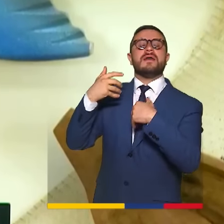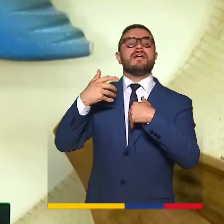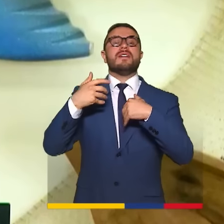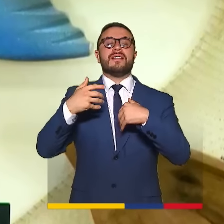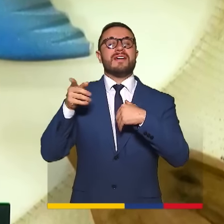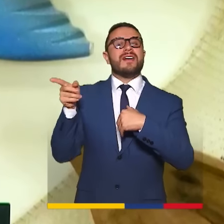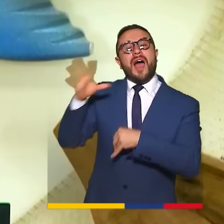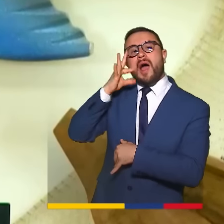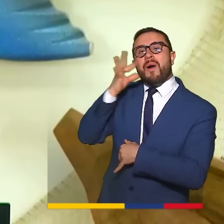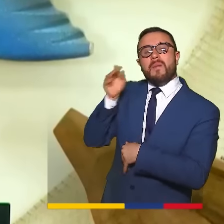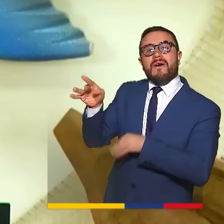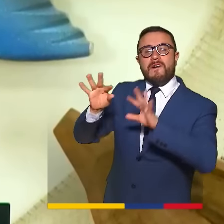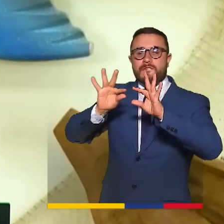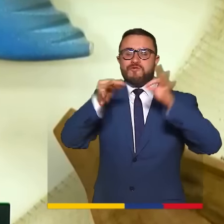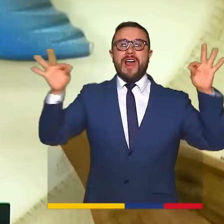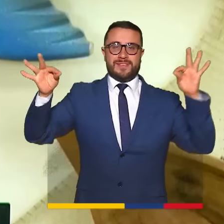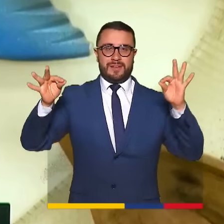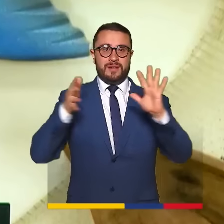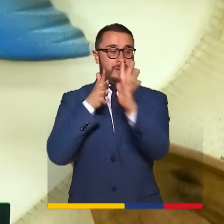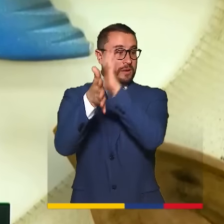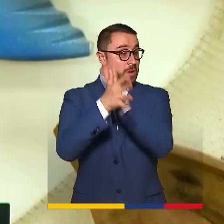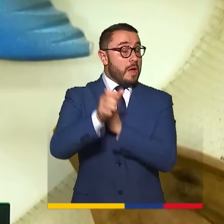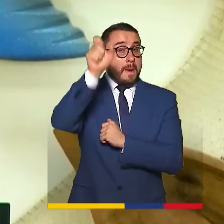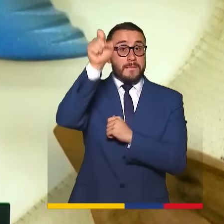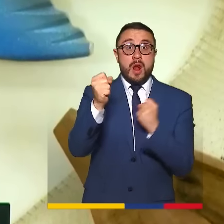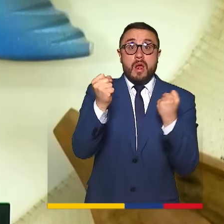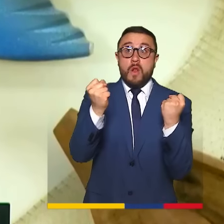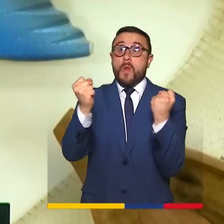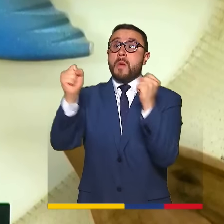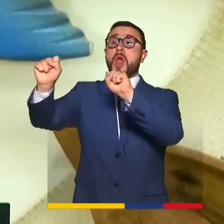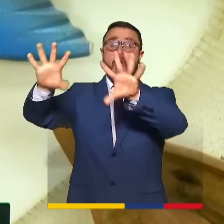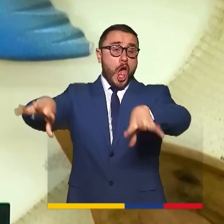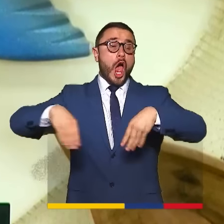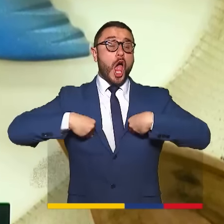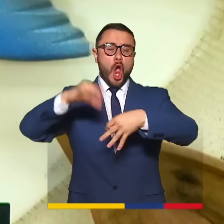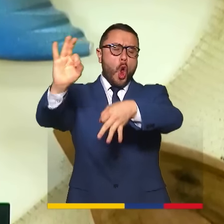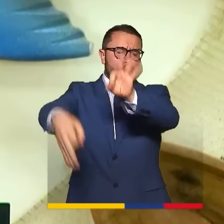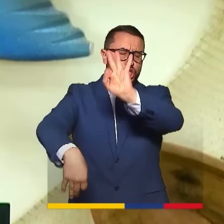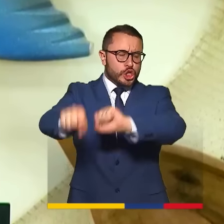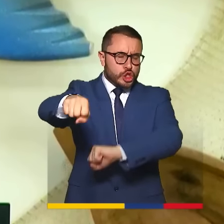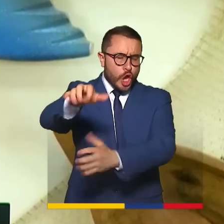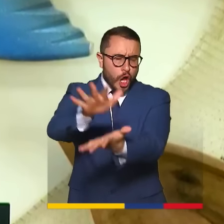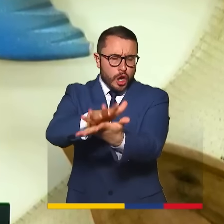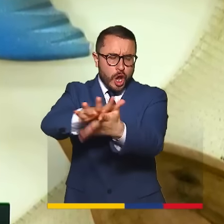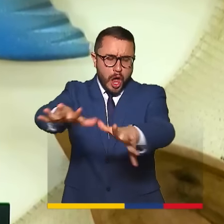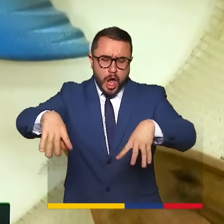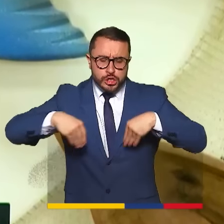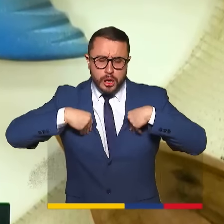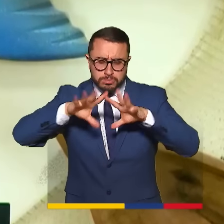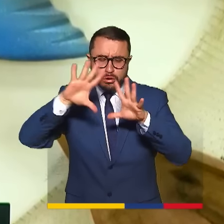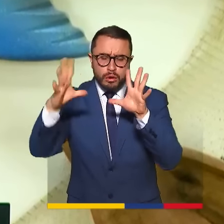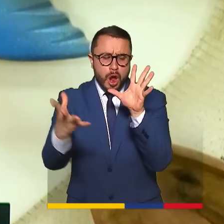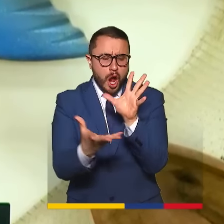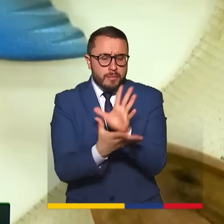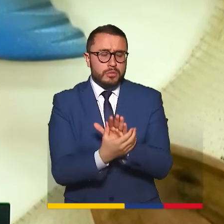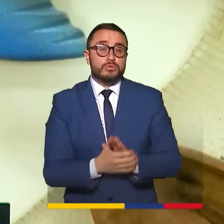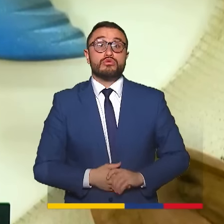revolucionario no puede soportar la injusticia en cualquier lugar del mundo donde se